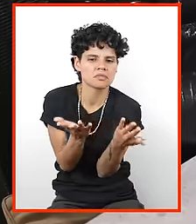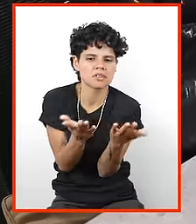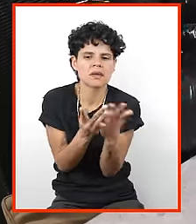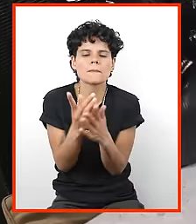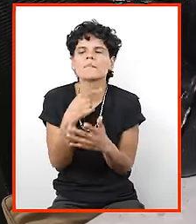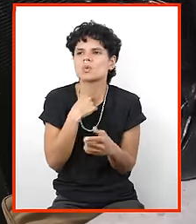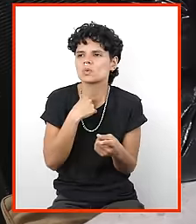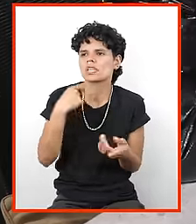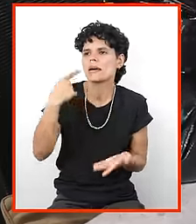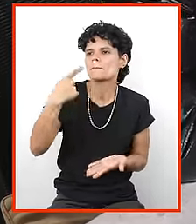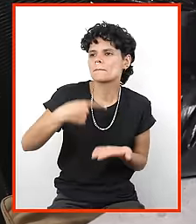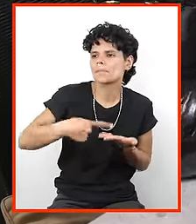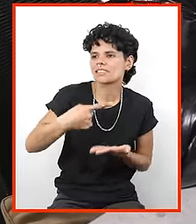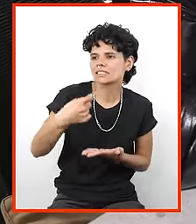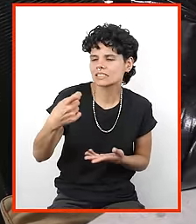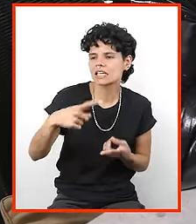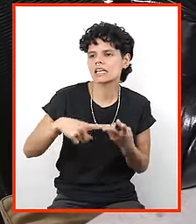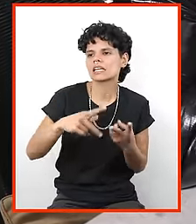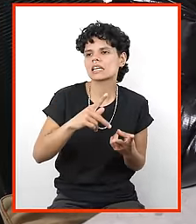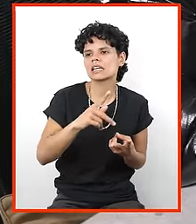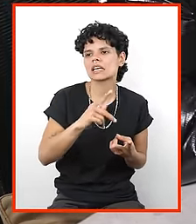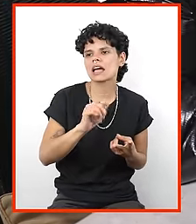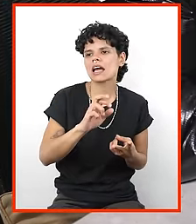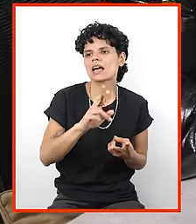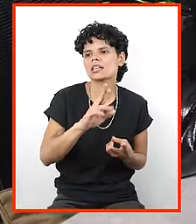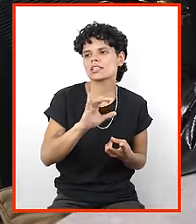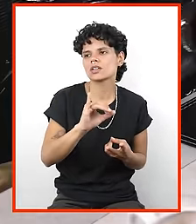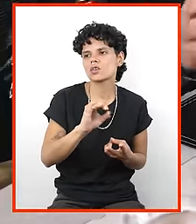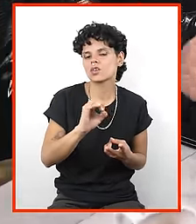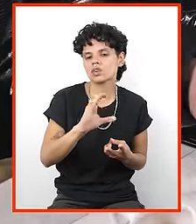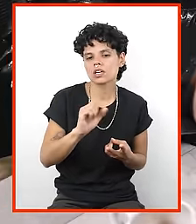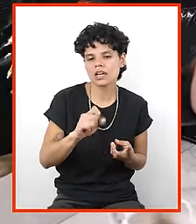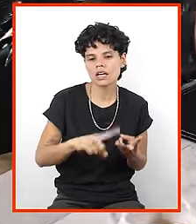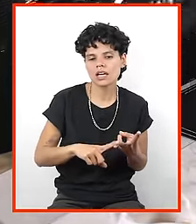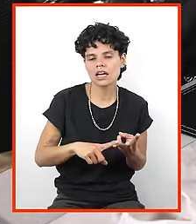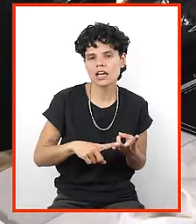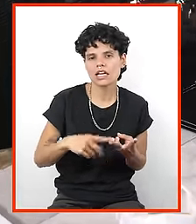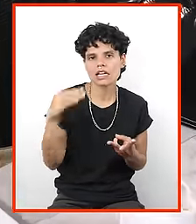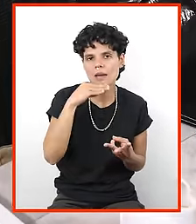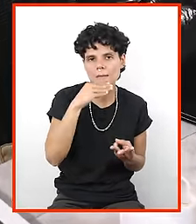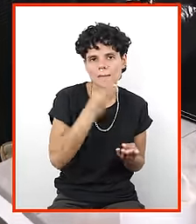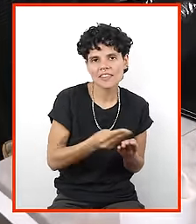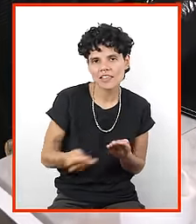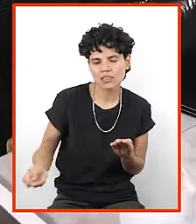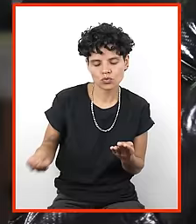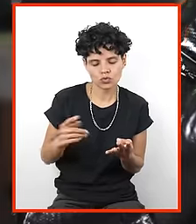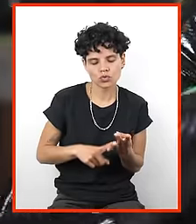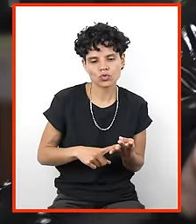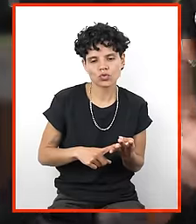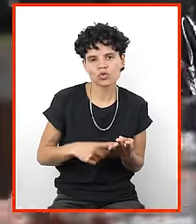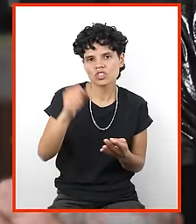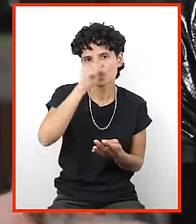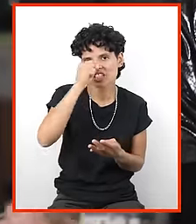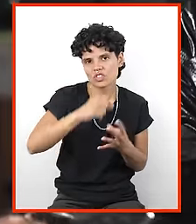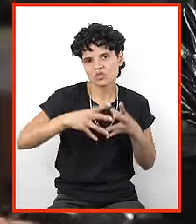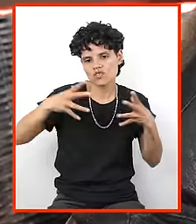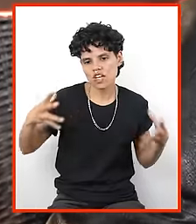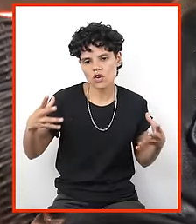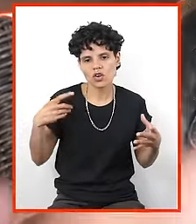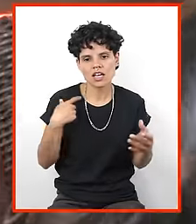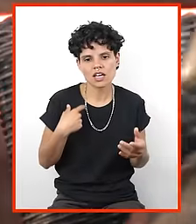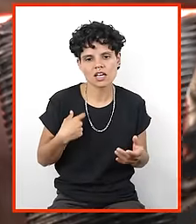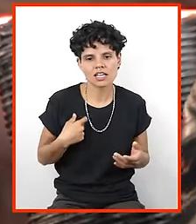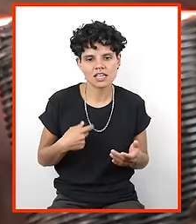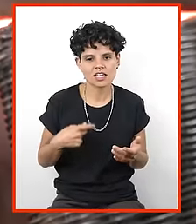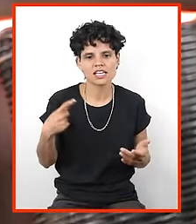el 1100, me gusta el carioca, me gusta el rapidito, el chancho inflado. ¿Cuál es el rapidito? Ahí me confundí. Ese